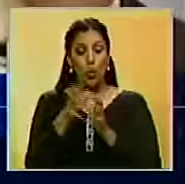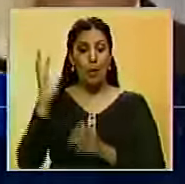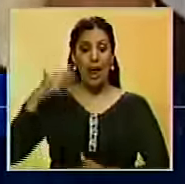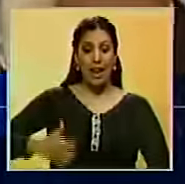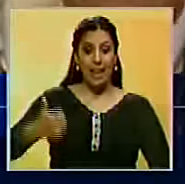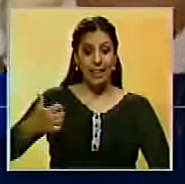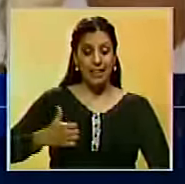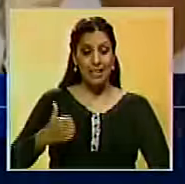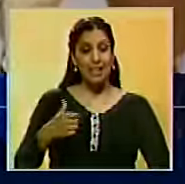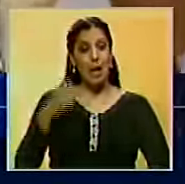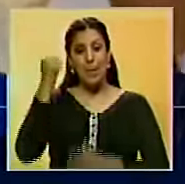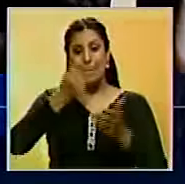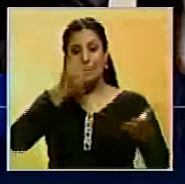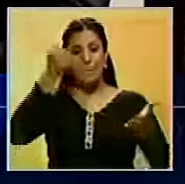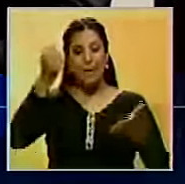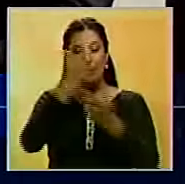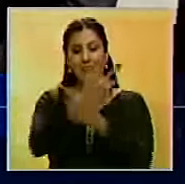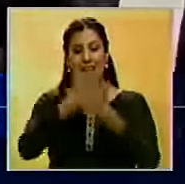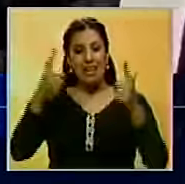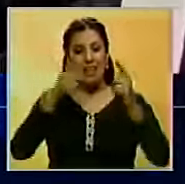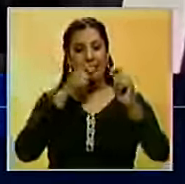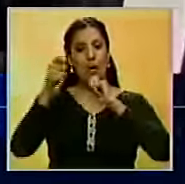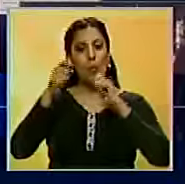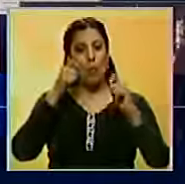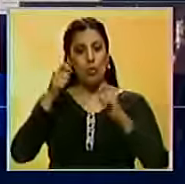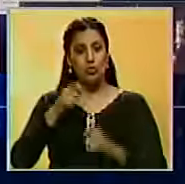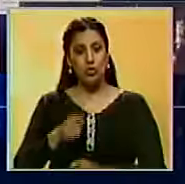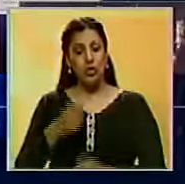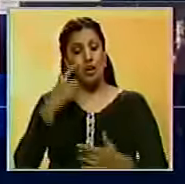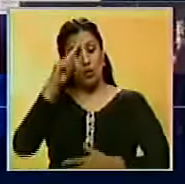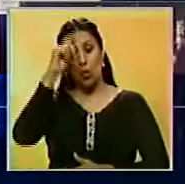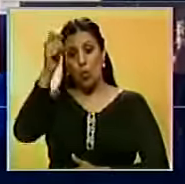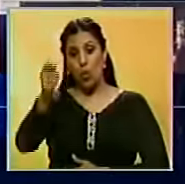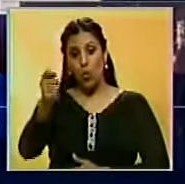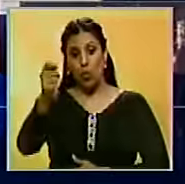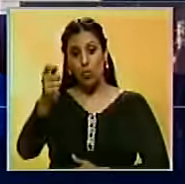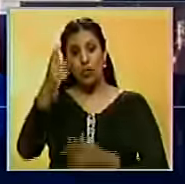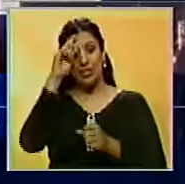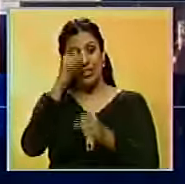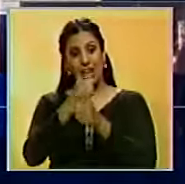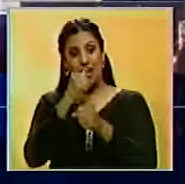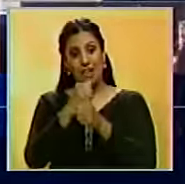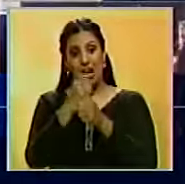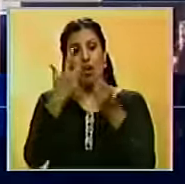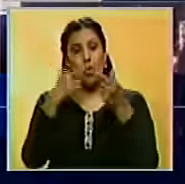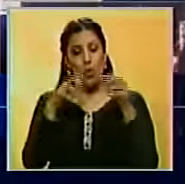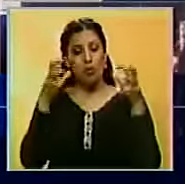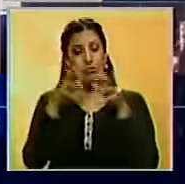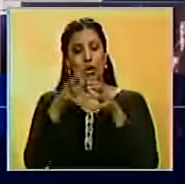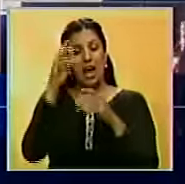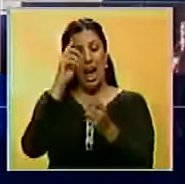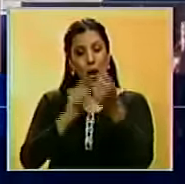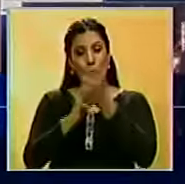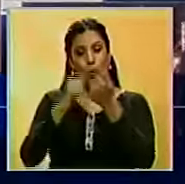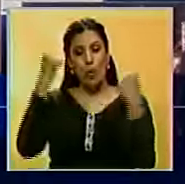argentino Clarín, el premio a la libertad de expresión. El reconocimiento alaba su labor y la del conglomerado en pro